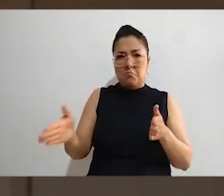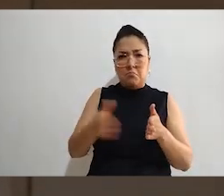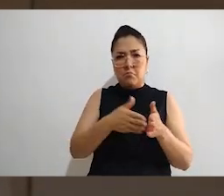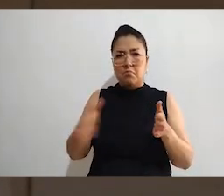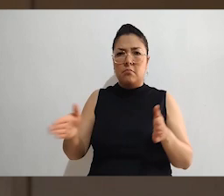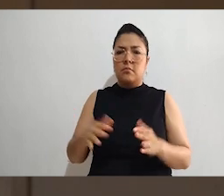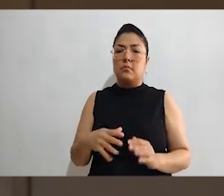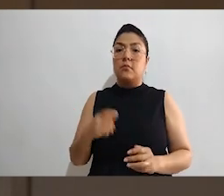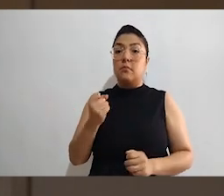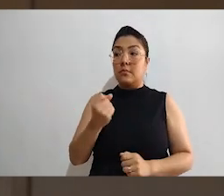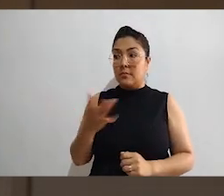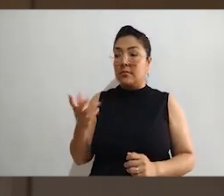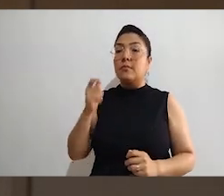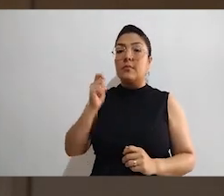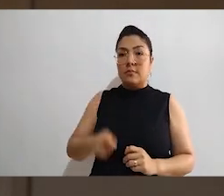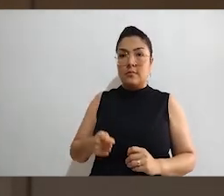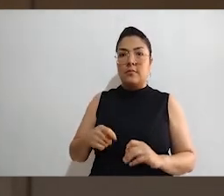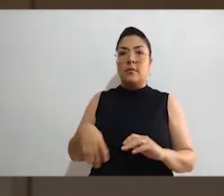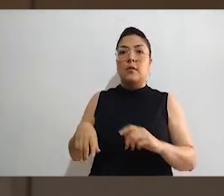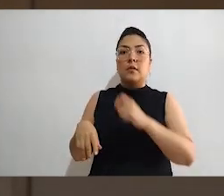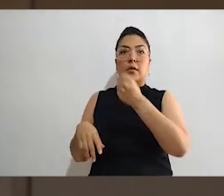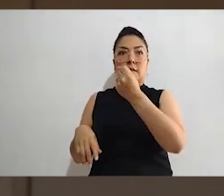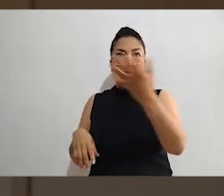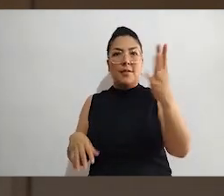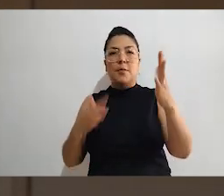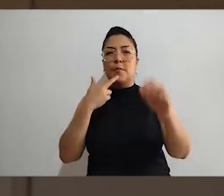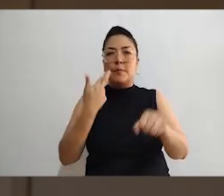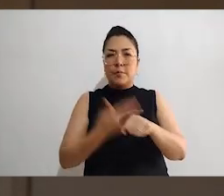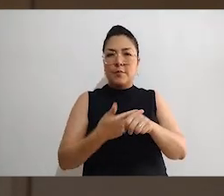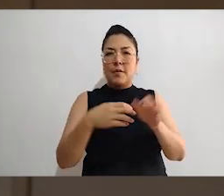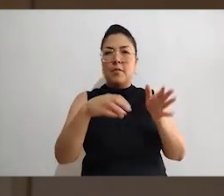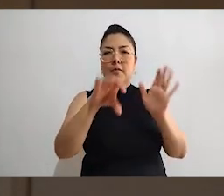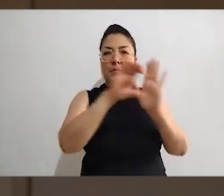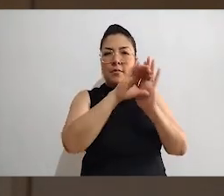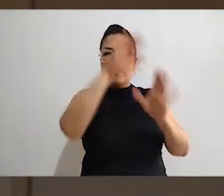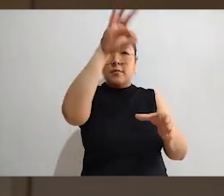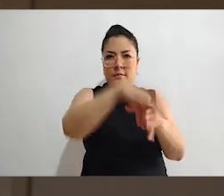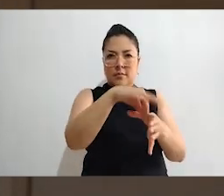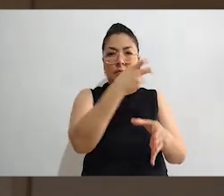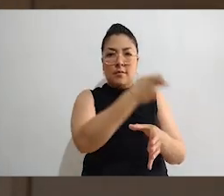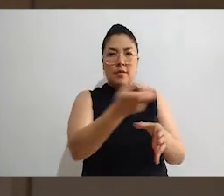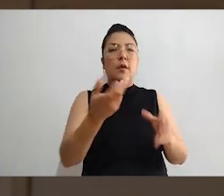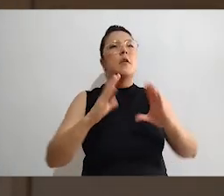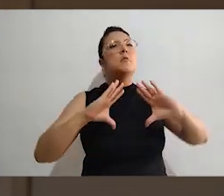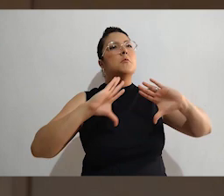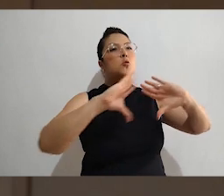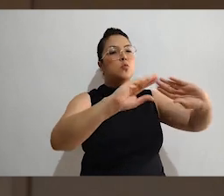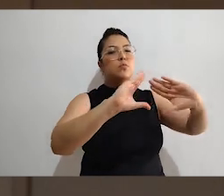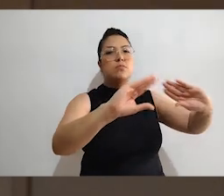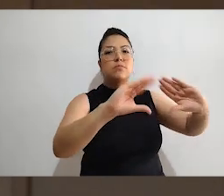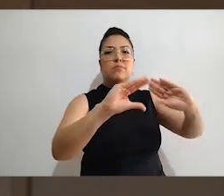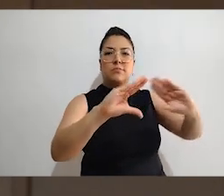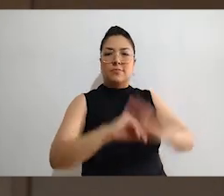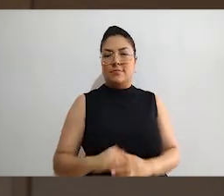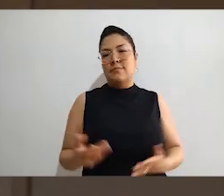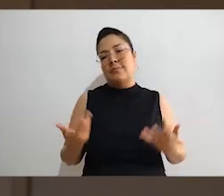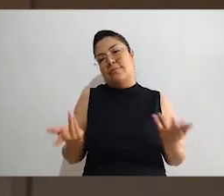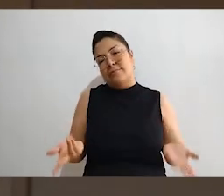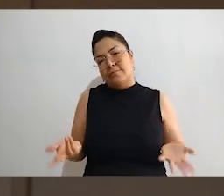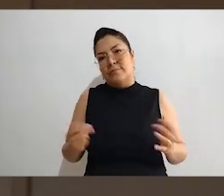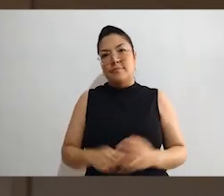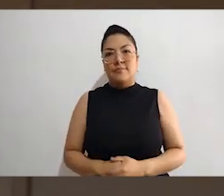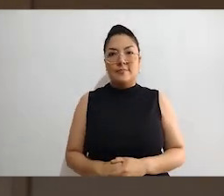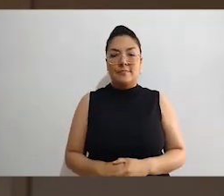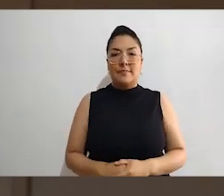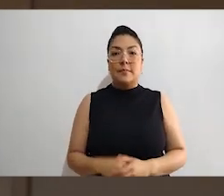ahorita capacitando a los funcionarios de mesa directiva de casilla. Ahí está una muestra de que la juventud puede